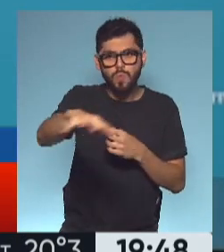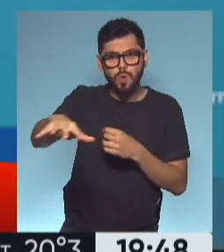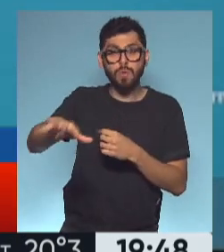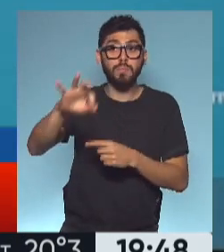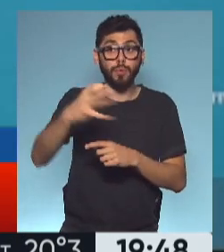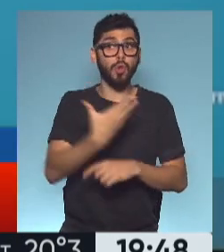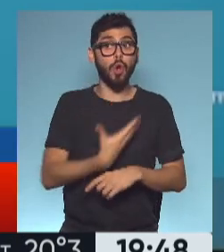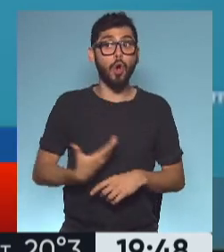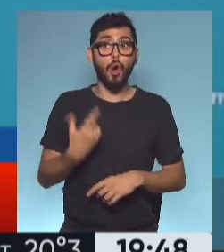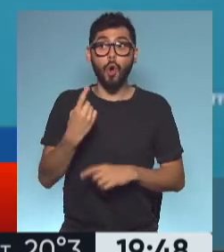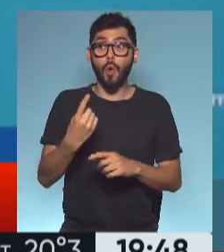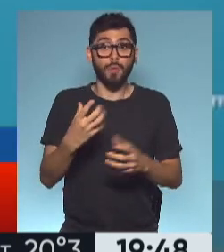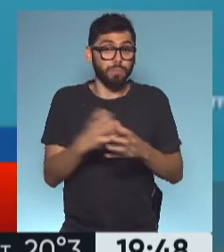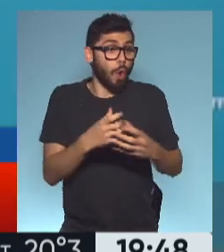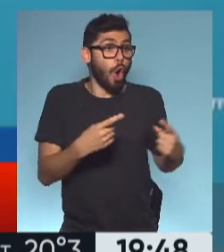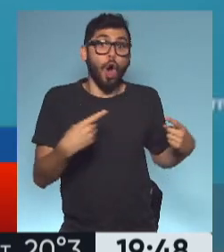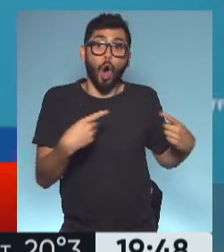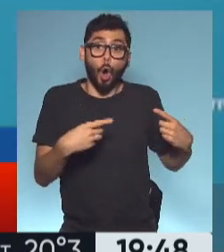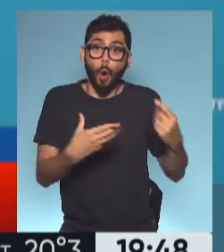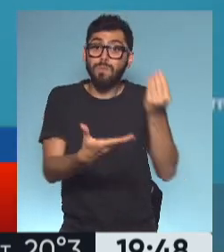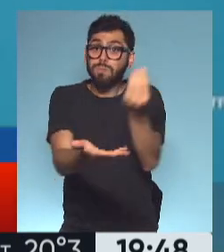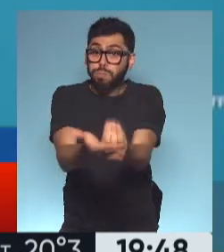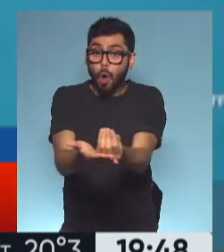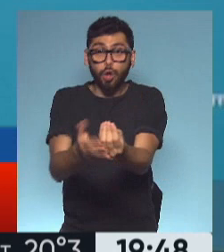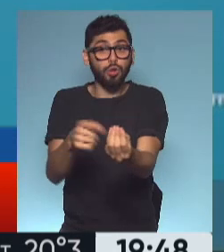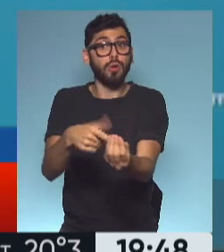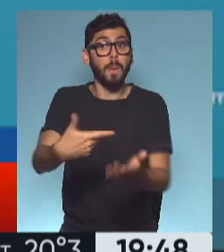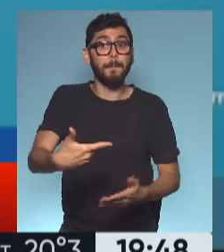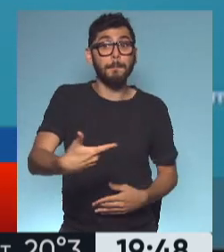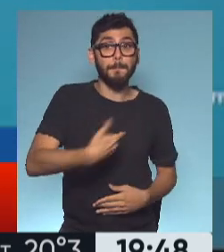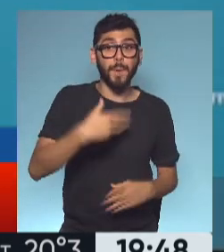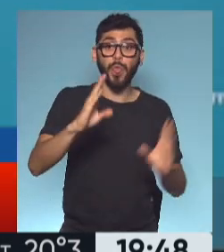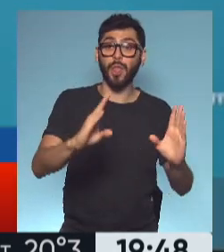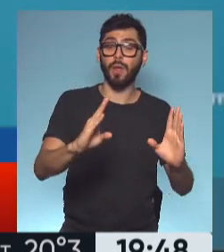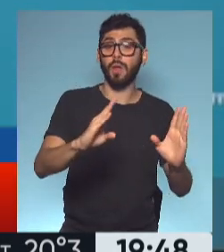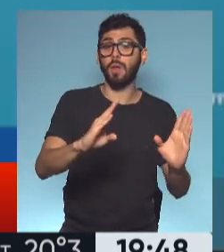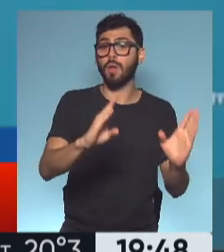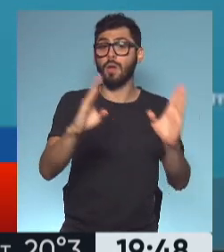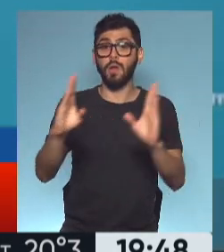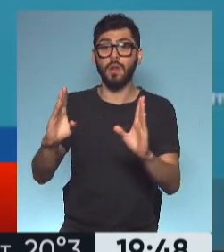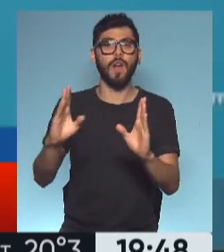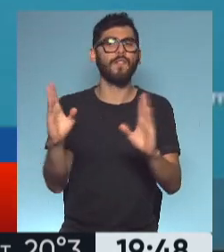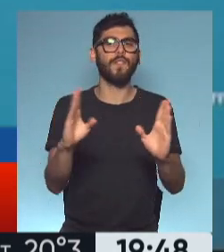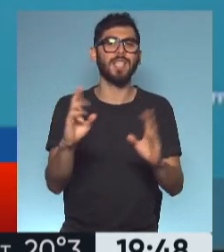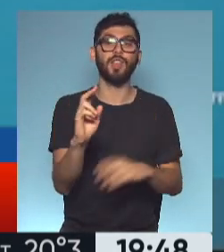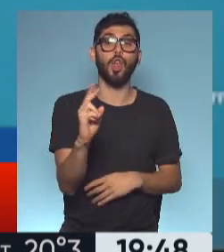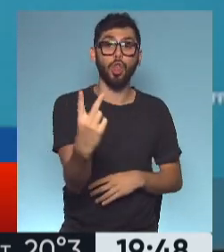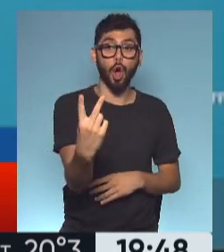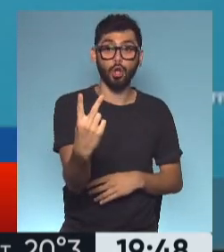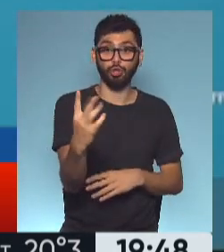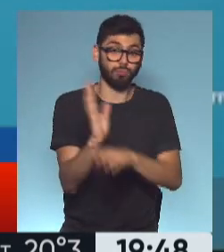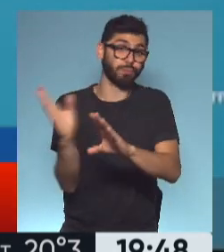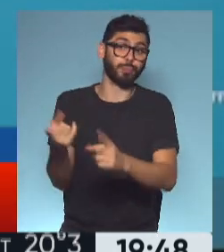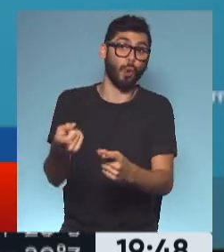por intendentes de nuestra oposición, que han pedido pasar a lo que hemos llamado nosotros fase 2, que implica